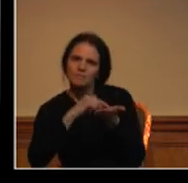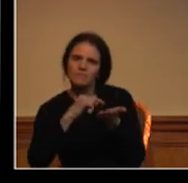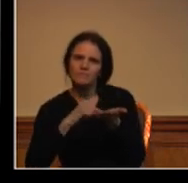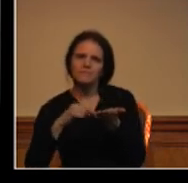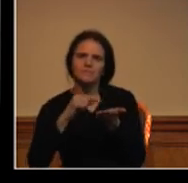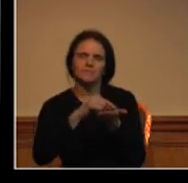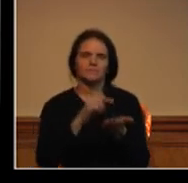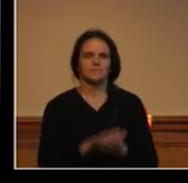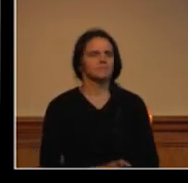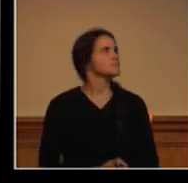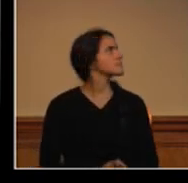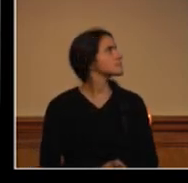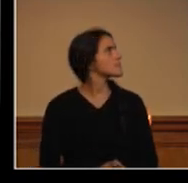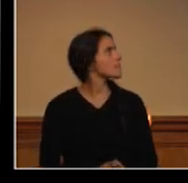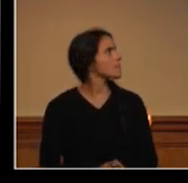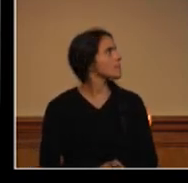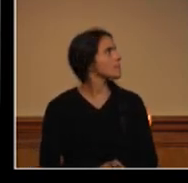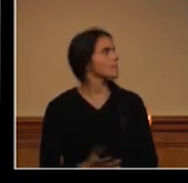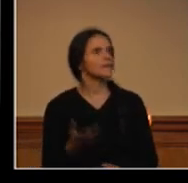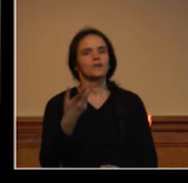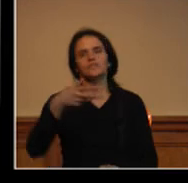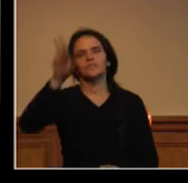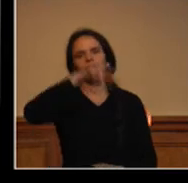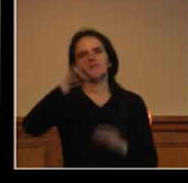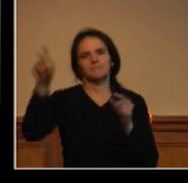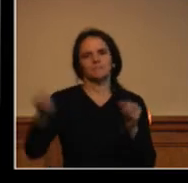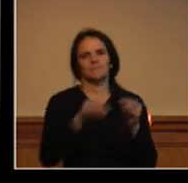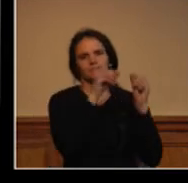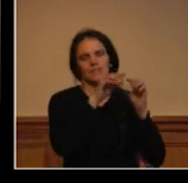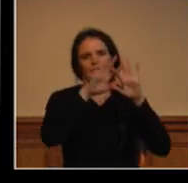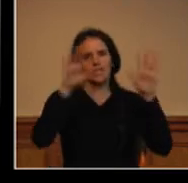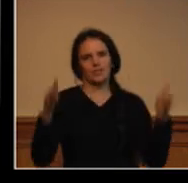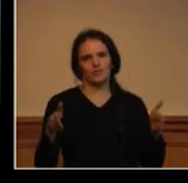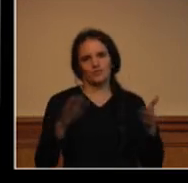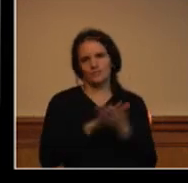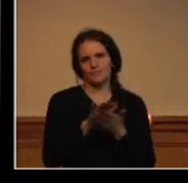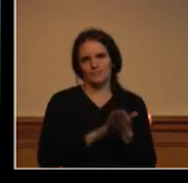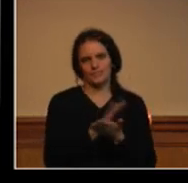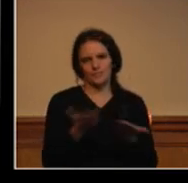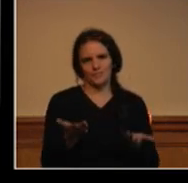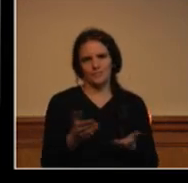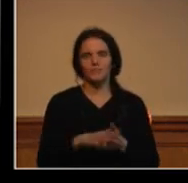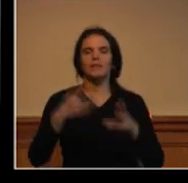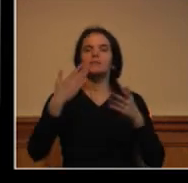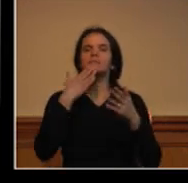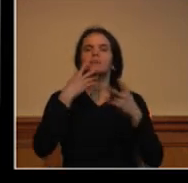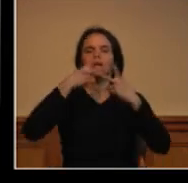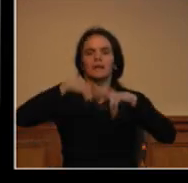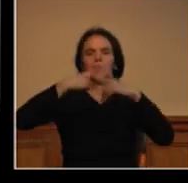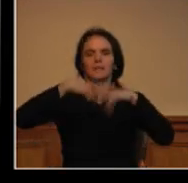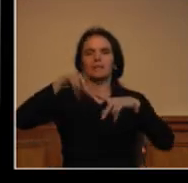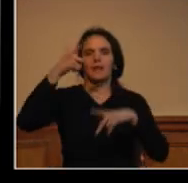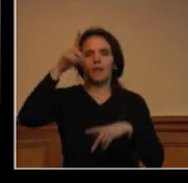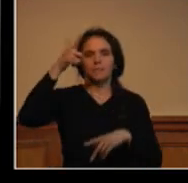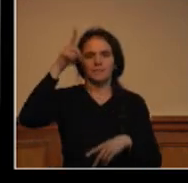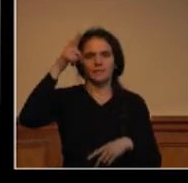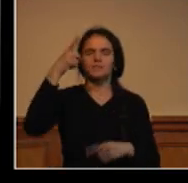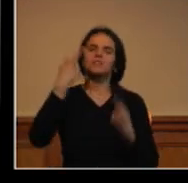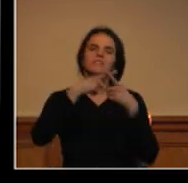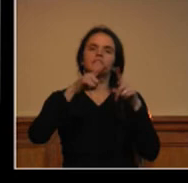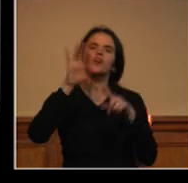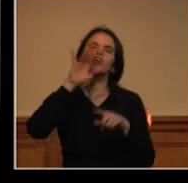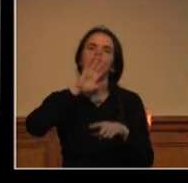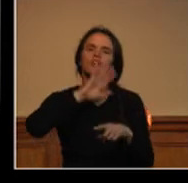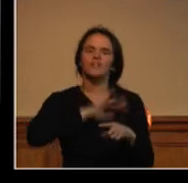Y si la llevamos al escritorio, va a aparecer nuevamente la guitarra. También tenemos la herramienta del lápiz, que tiene distintos colores